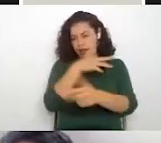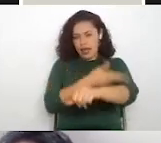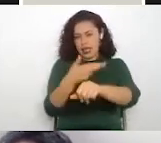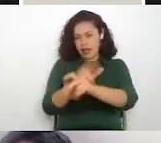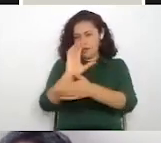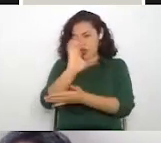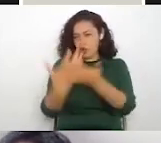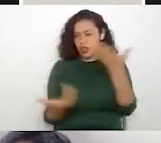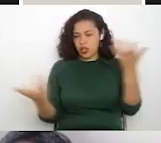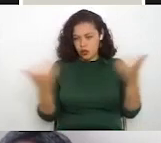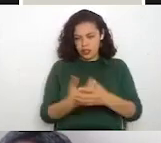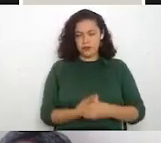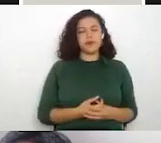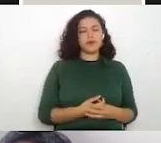contrato.